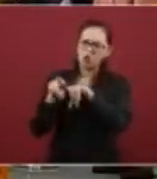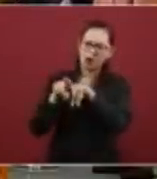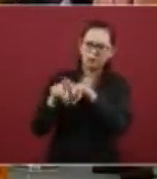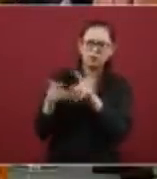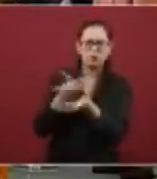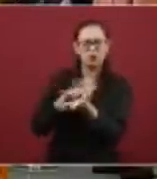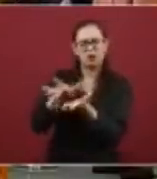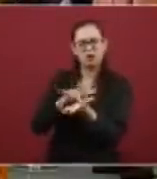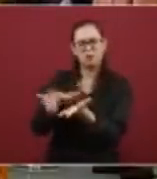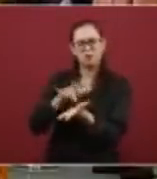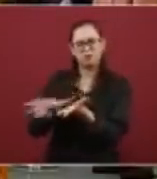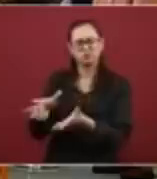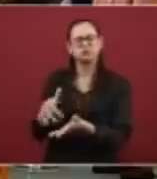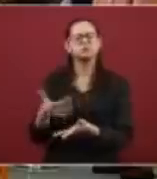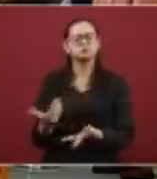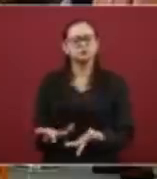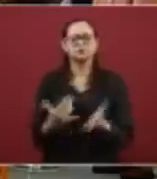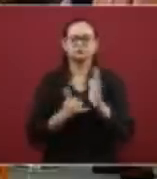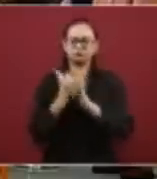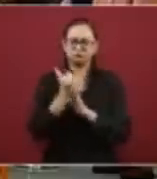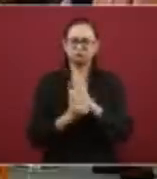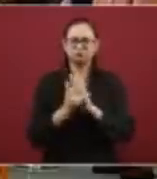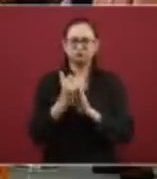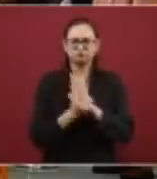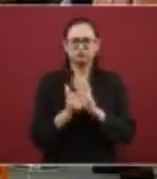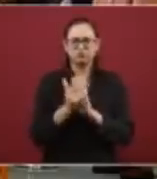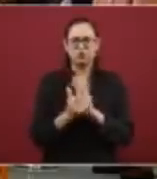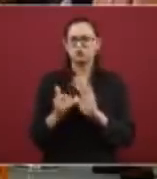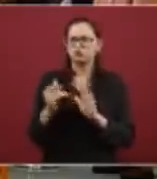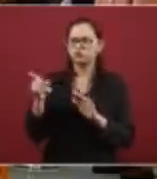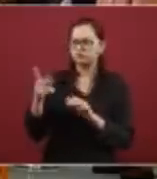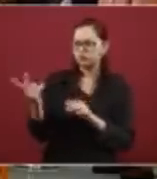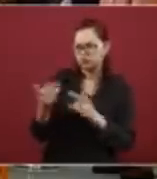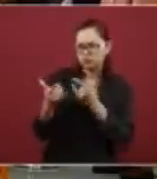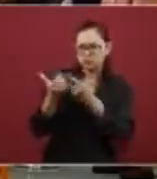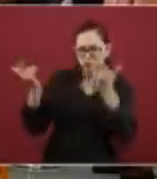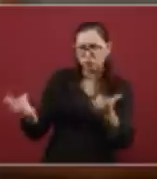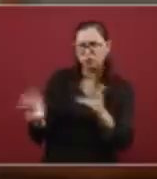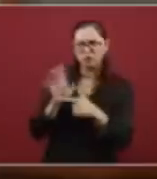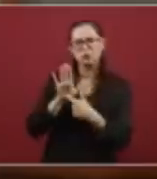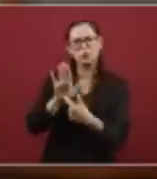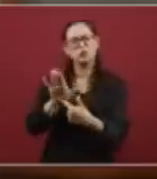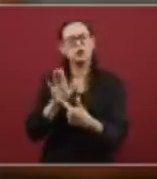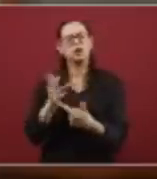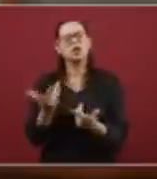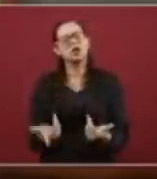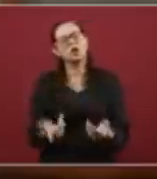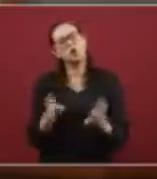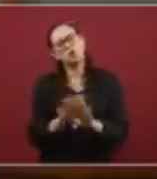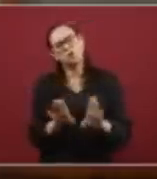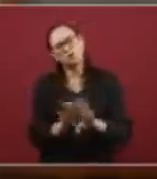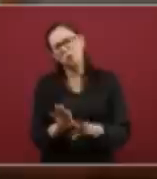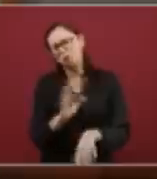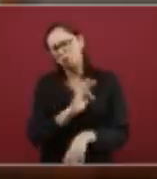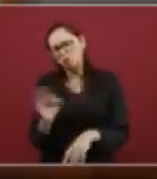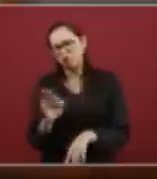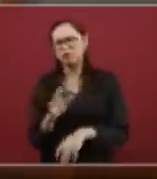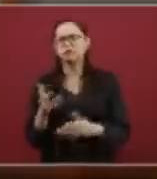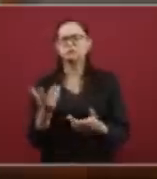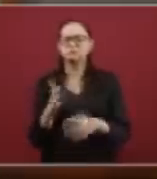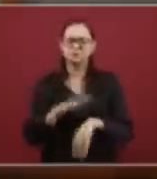nosotros subimos el video de sus testimoniales. Entonces, ¿qué posibilidades habría de que se hiciera una